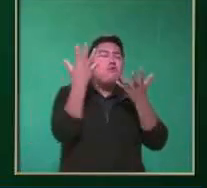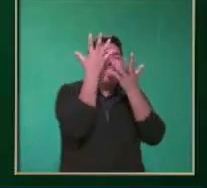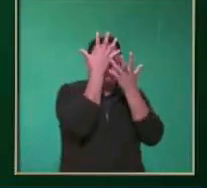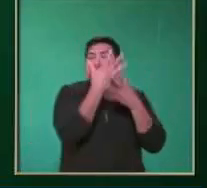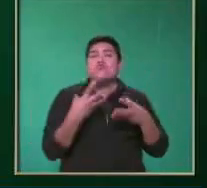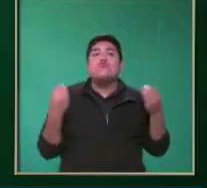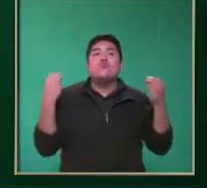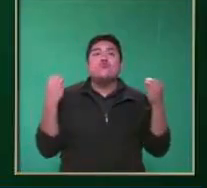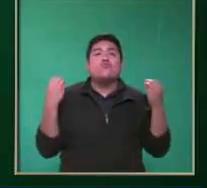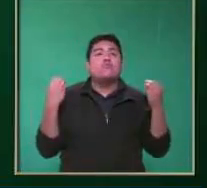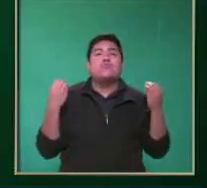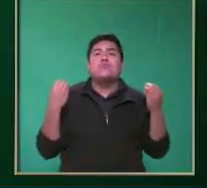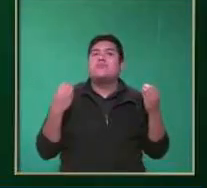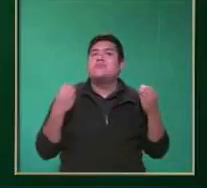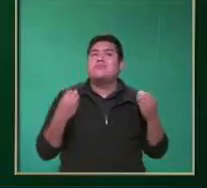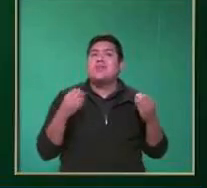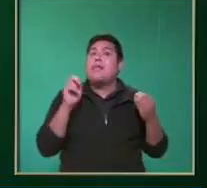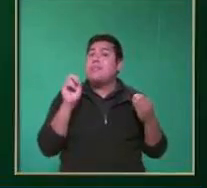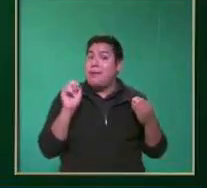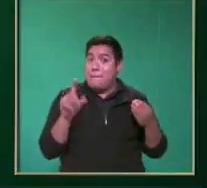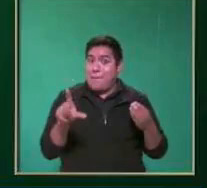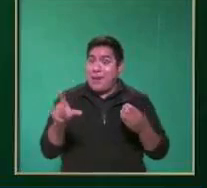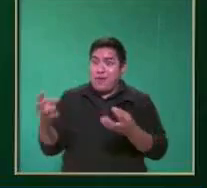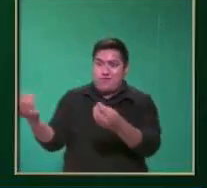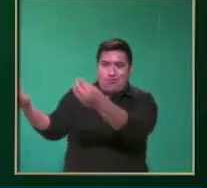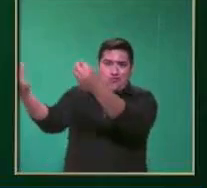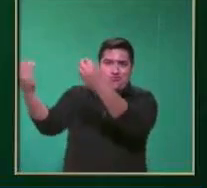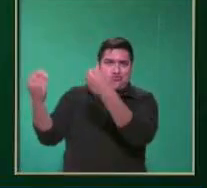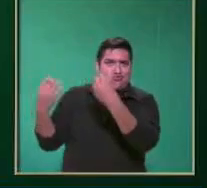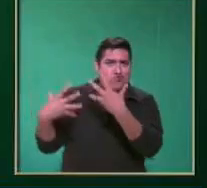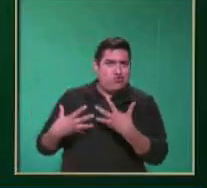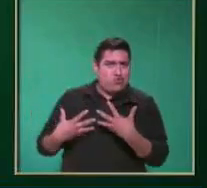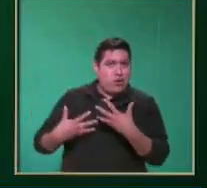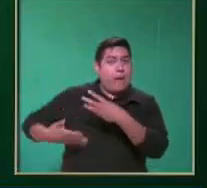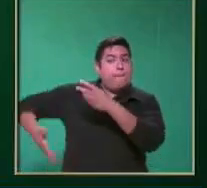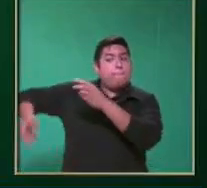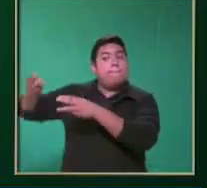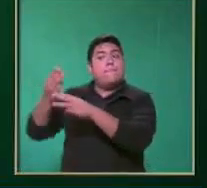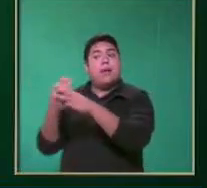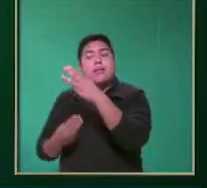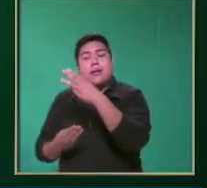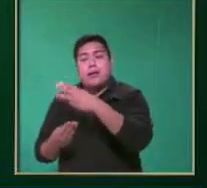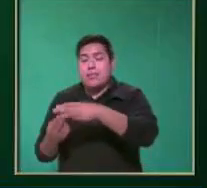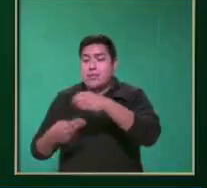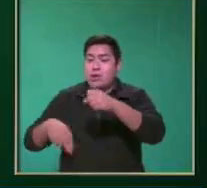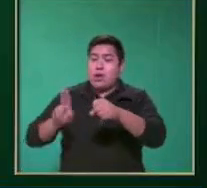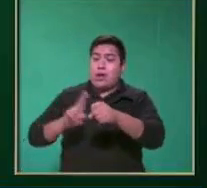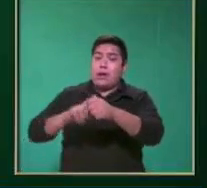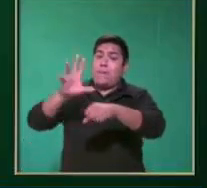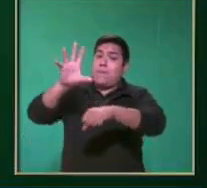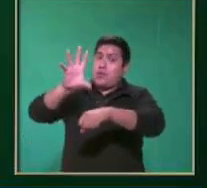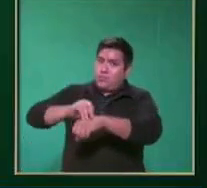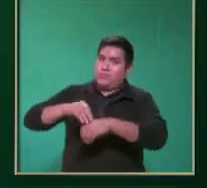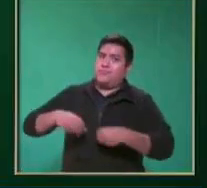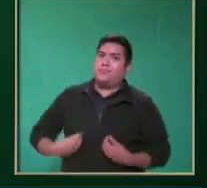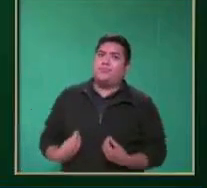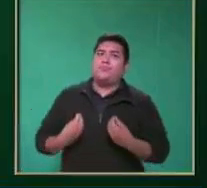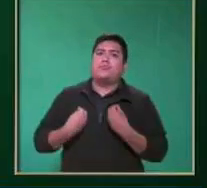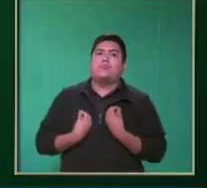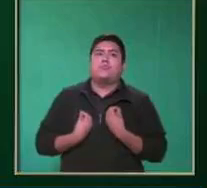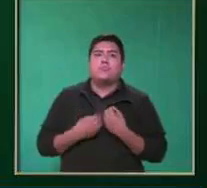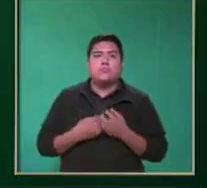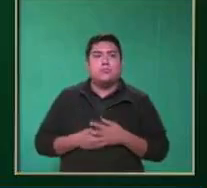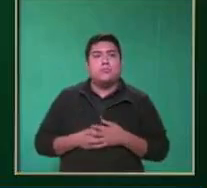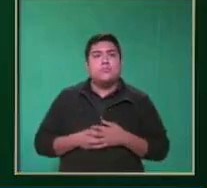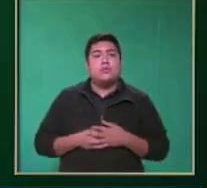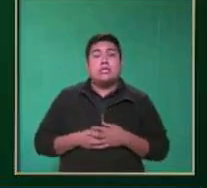nuestra vista, también nos proporcionan recursos naturales para vivir. Entonces, si de